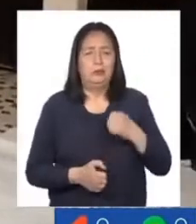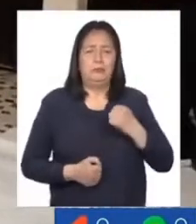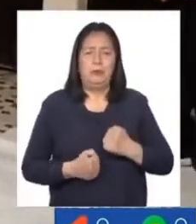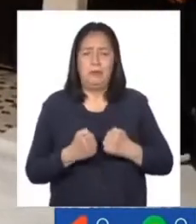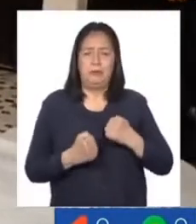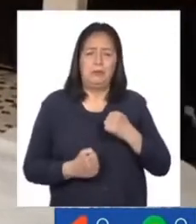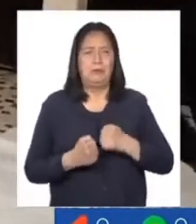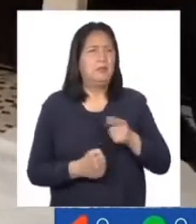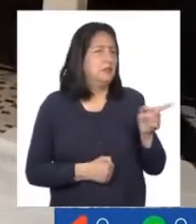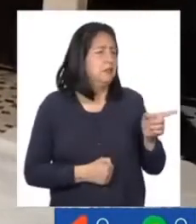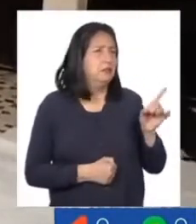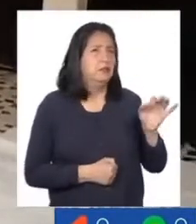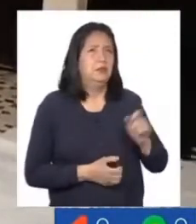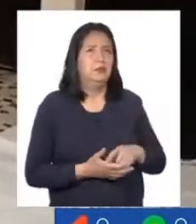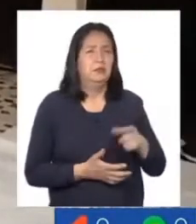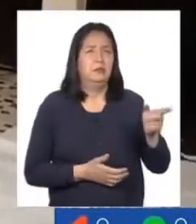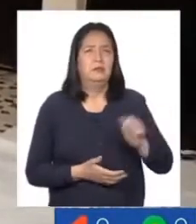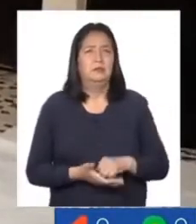trotando. ¿Y Dieguito?